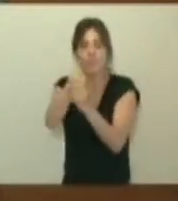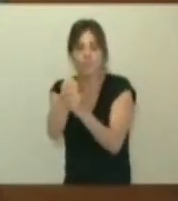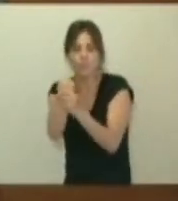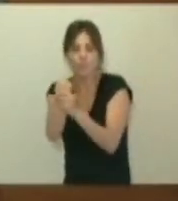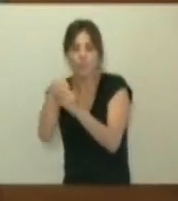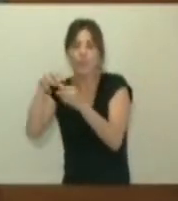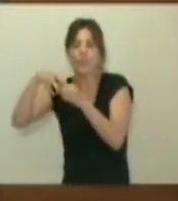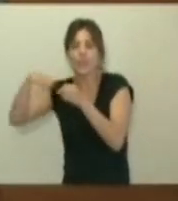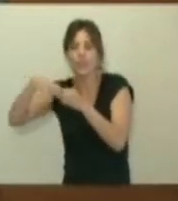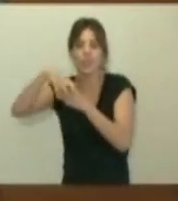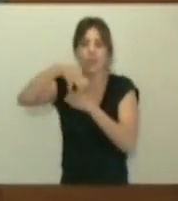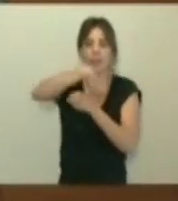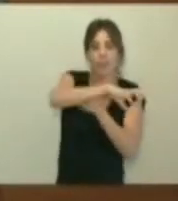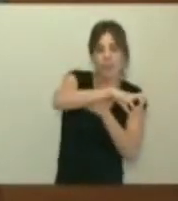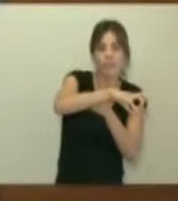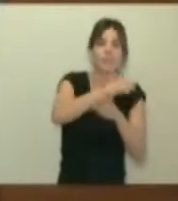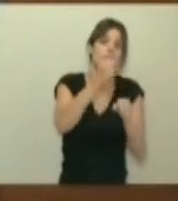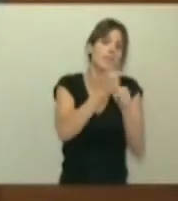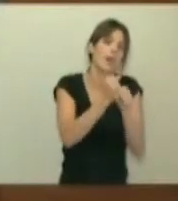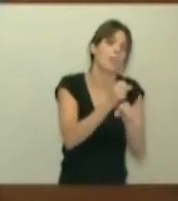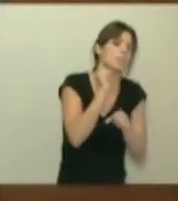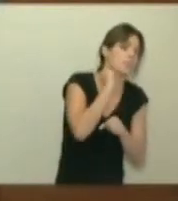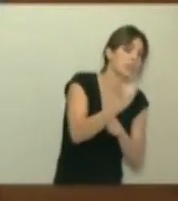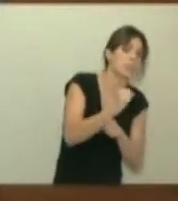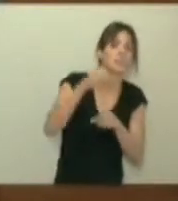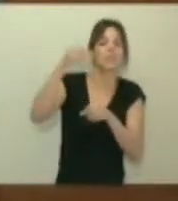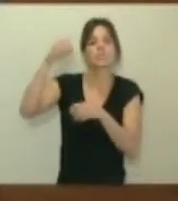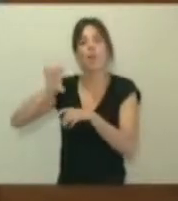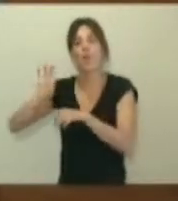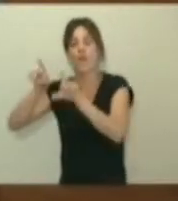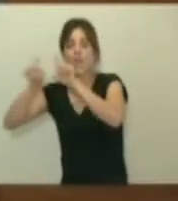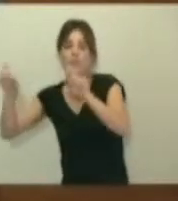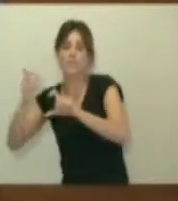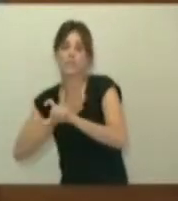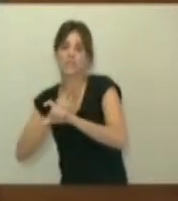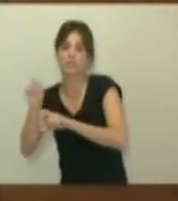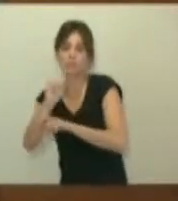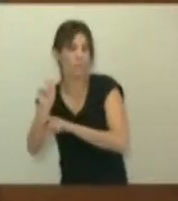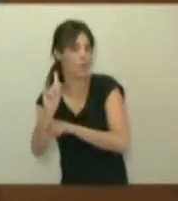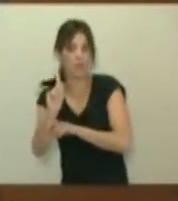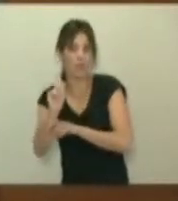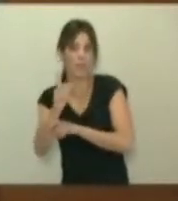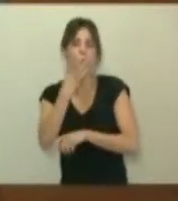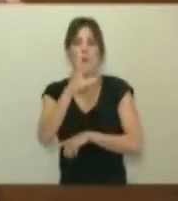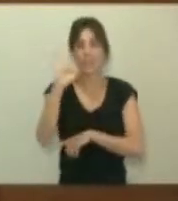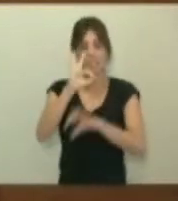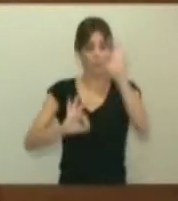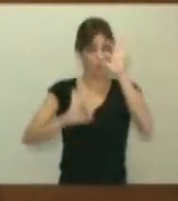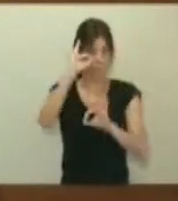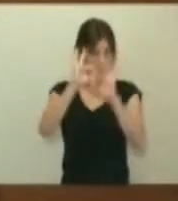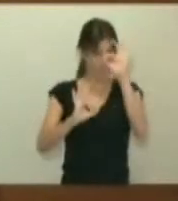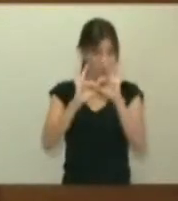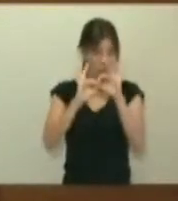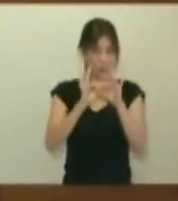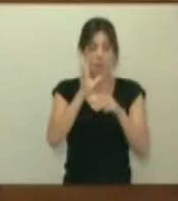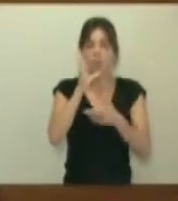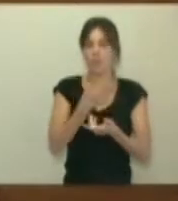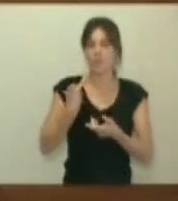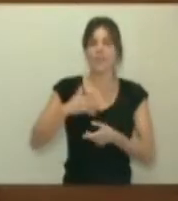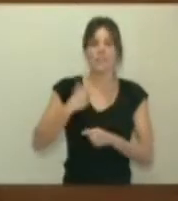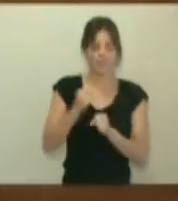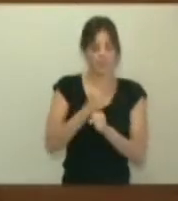trabajadores asalariados o dependientes y empresarios, sino que cada vez hay más personas que son a la vez trabajadores y